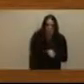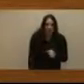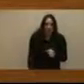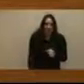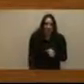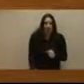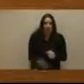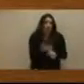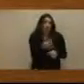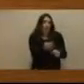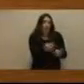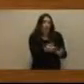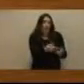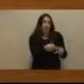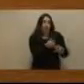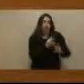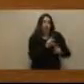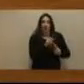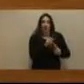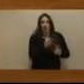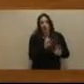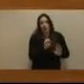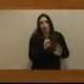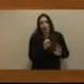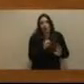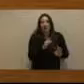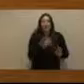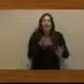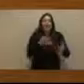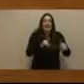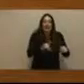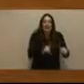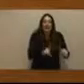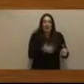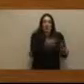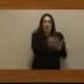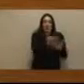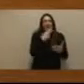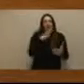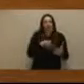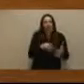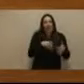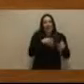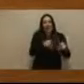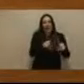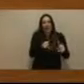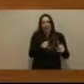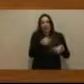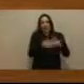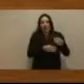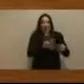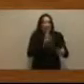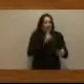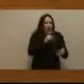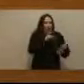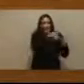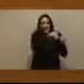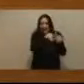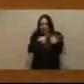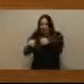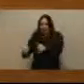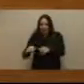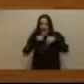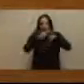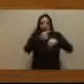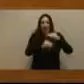quiso contestar, ni que lo hacía debidamente, ni quién la cargó, ni cómo, ni a quién, ni cómo se va a dirigir esa